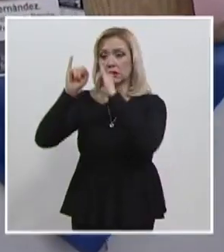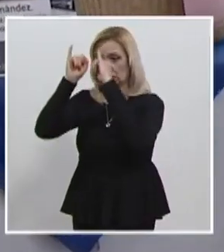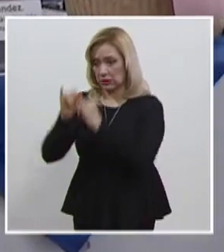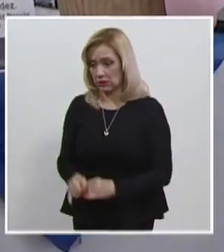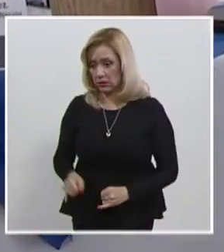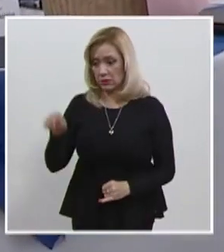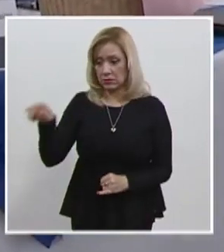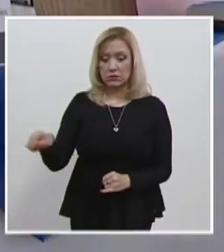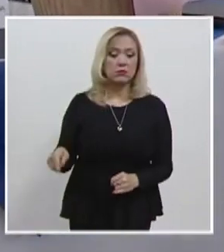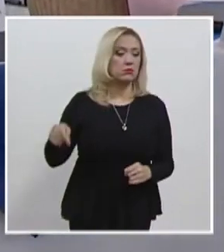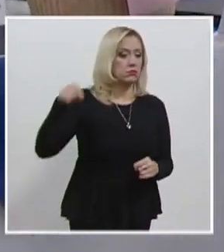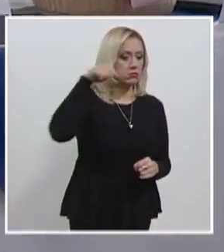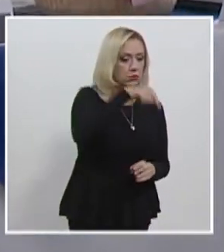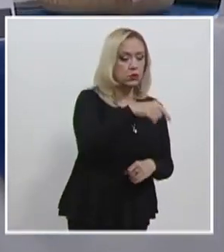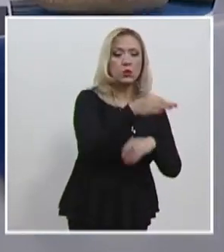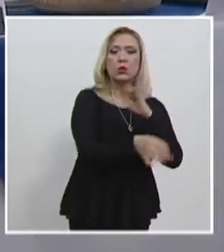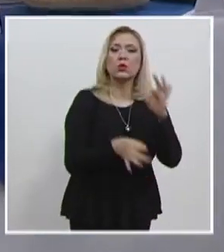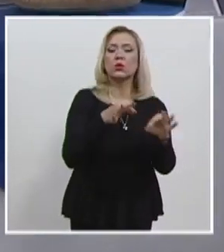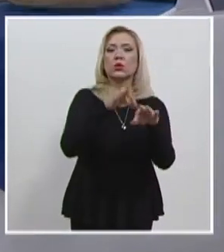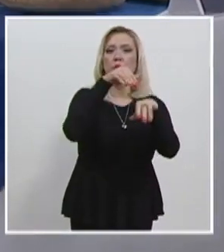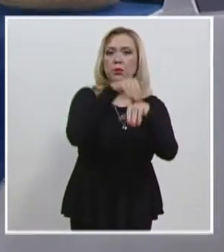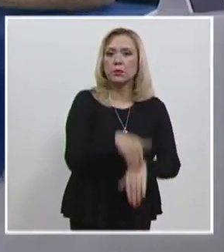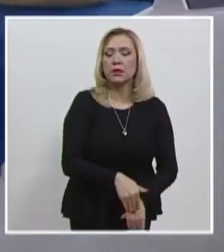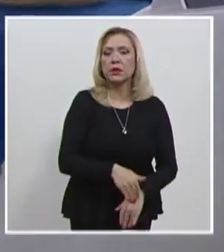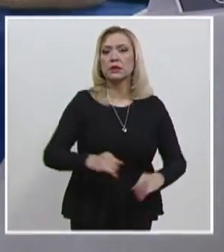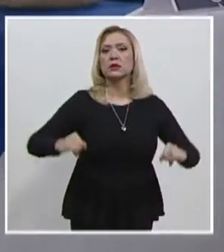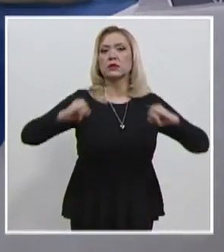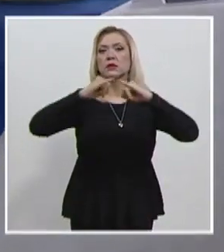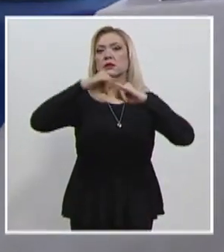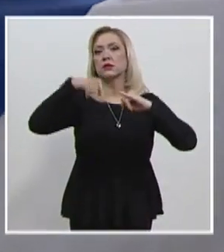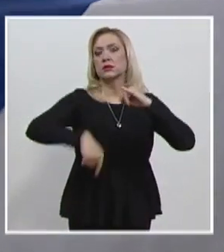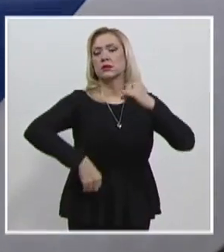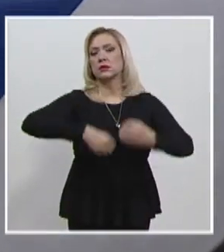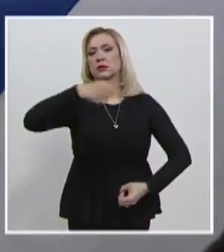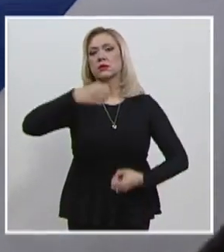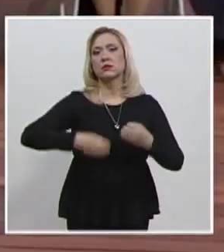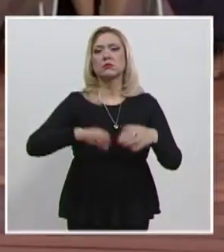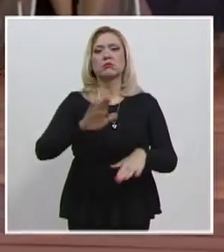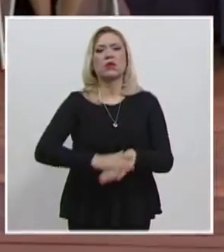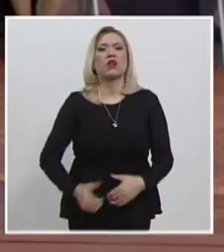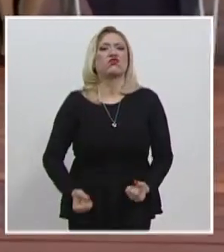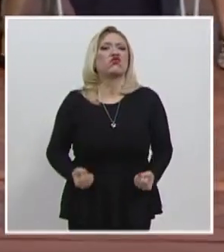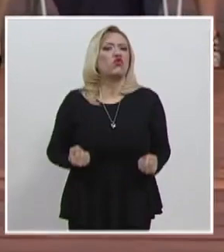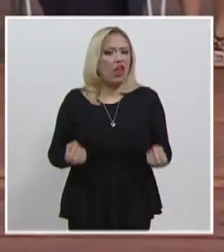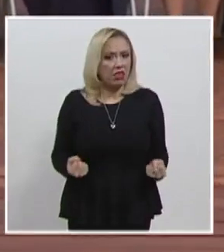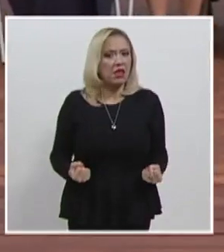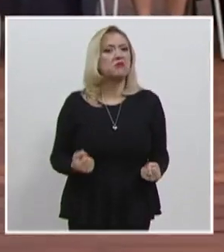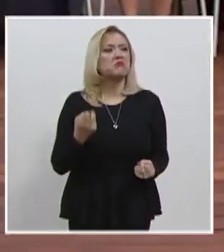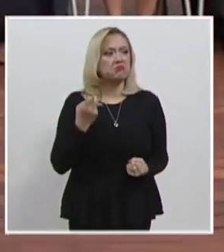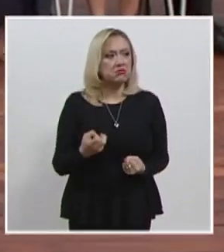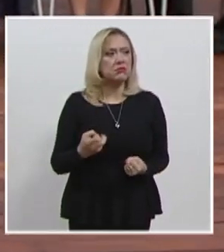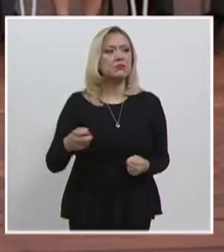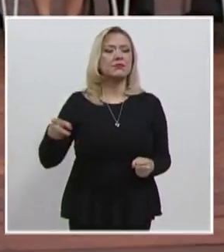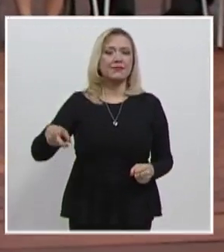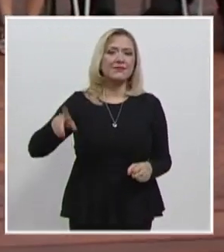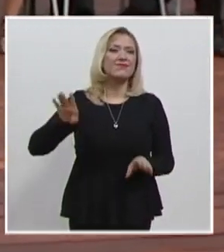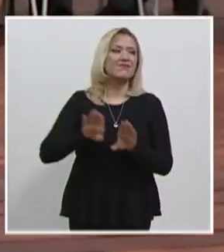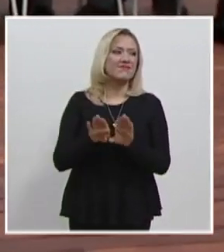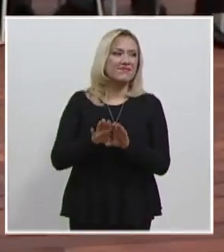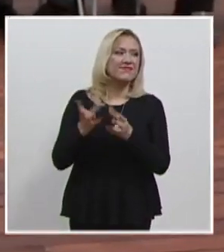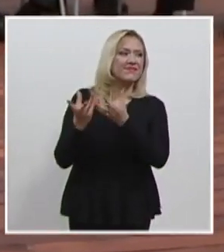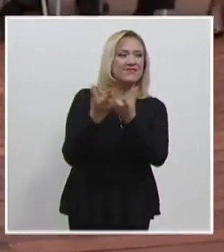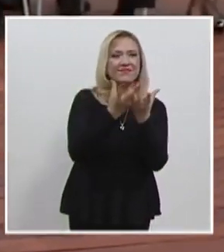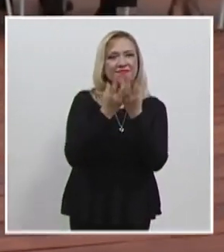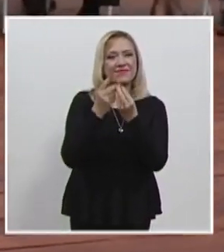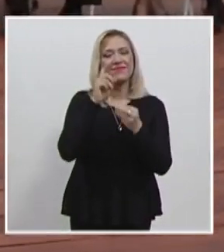institución y el cumplimiento de ambas nos ha hecho dijo más fuertes durante el recorrido en el que estuvo acompañada de la